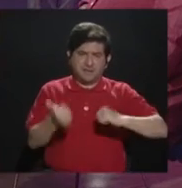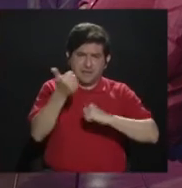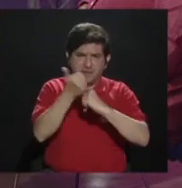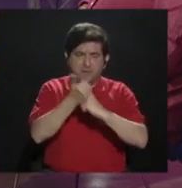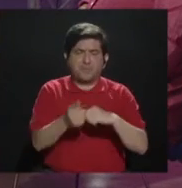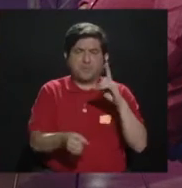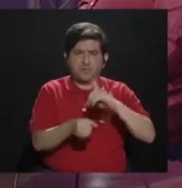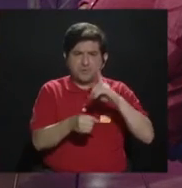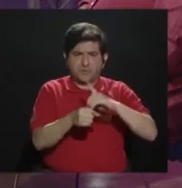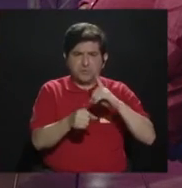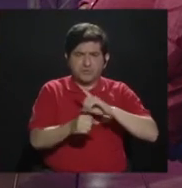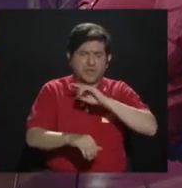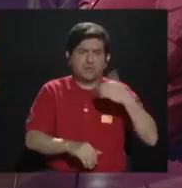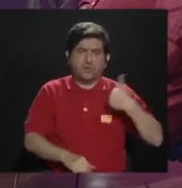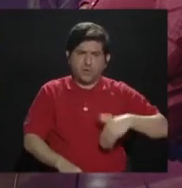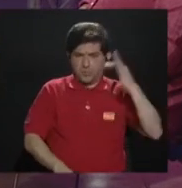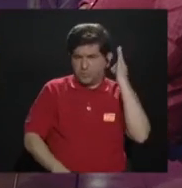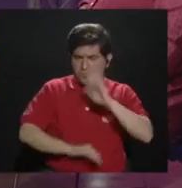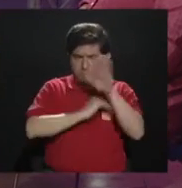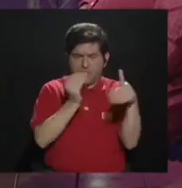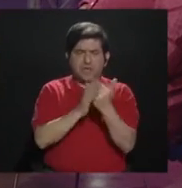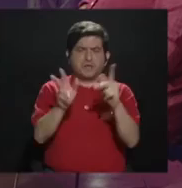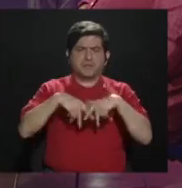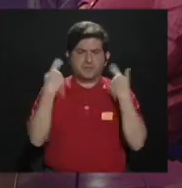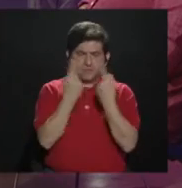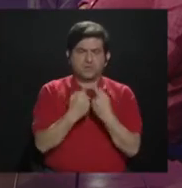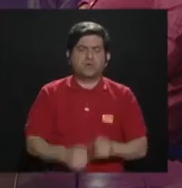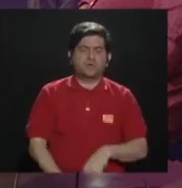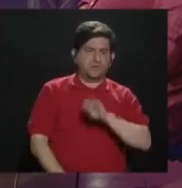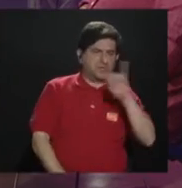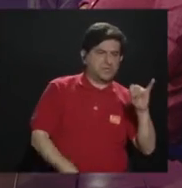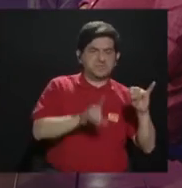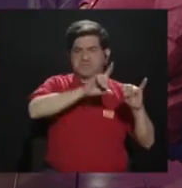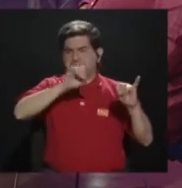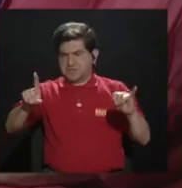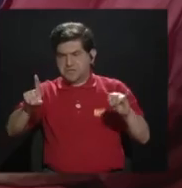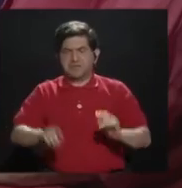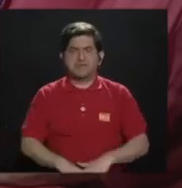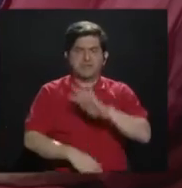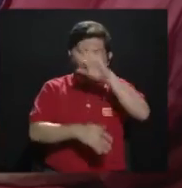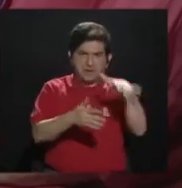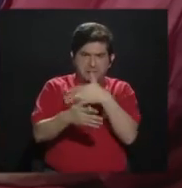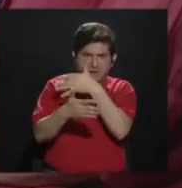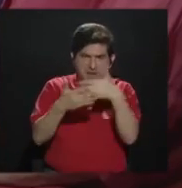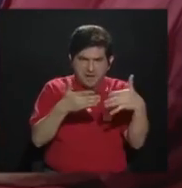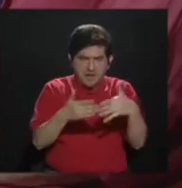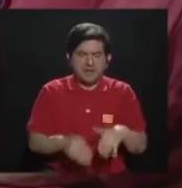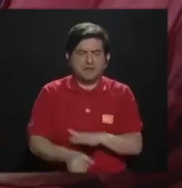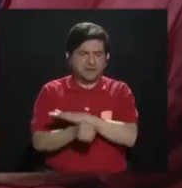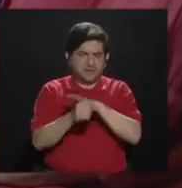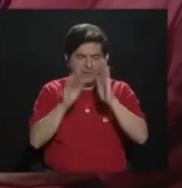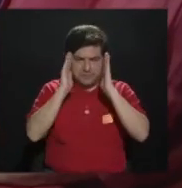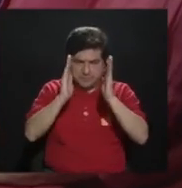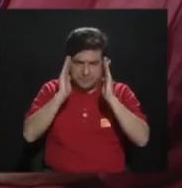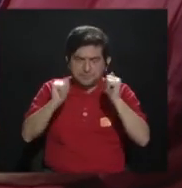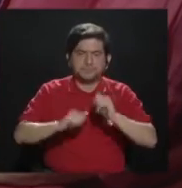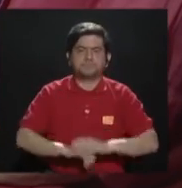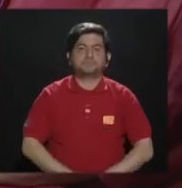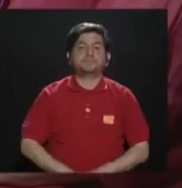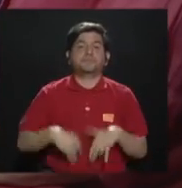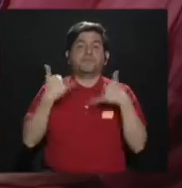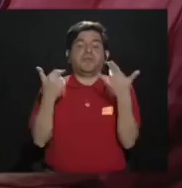diputados y diputadas de todos los partidos políticos, de la izquierda a la derecha. Es un tema que está en la agenda de manera transversal.